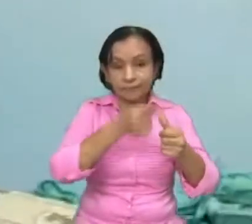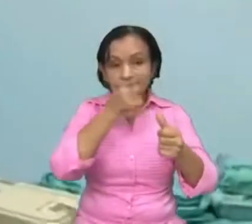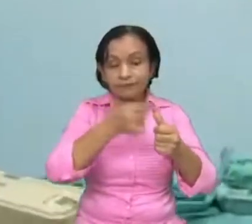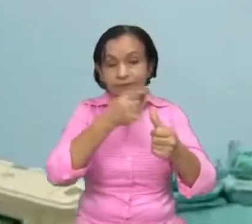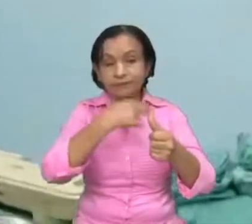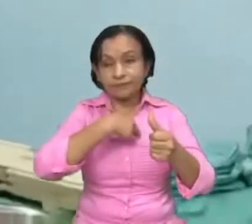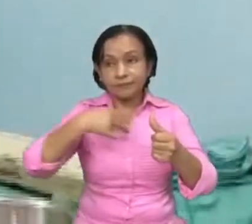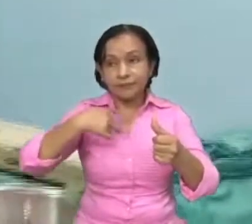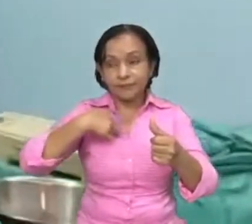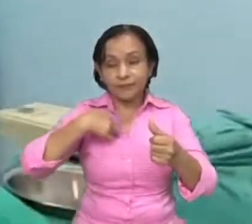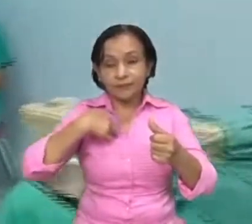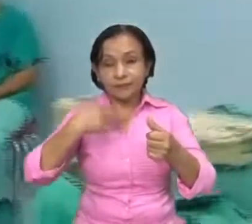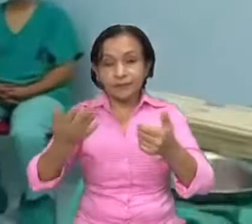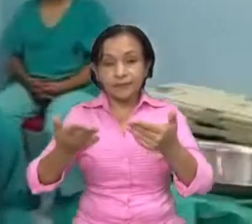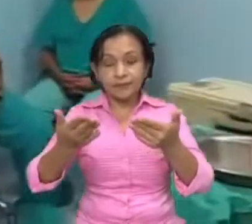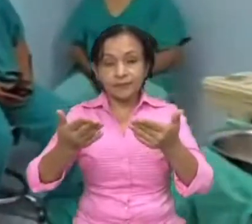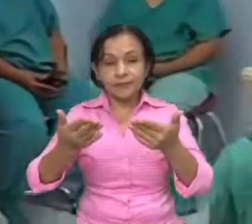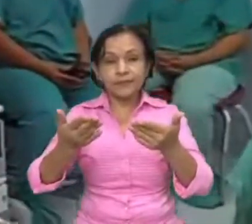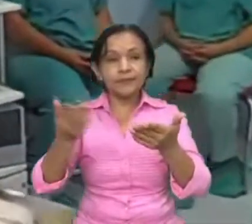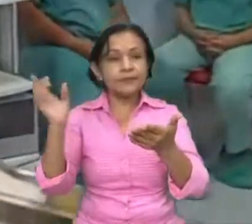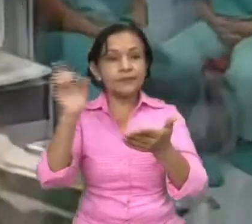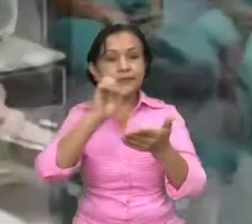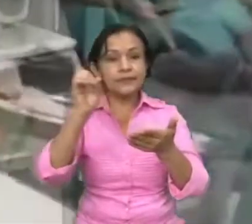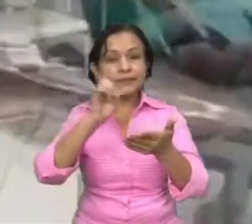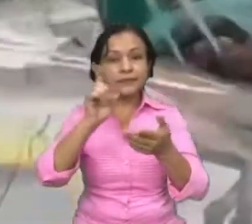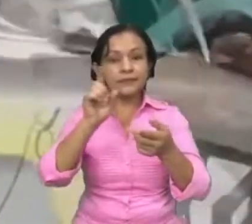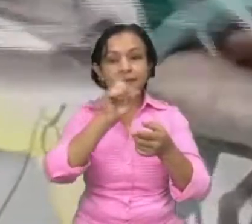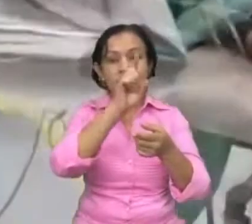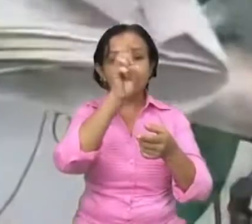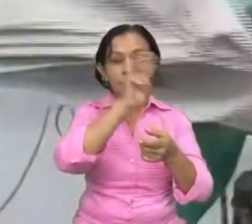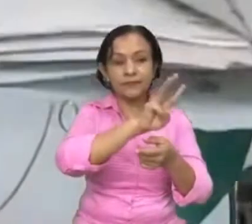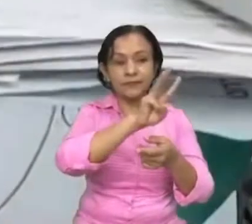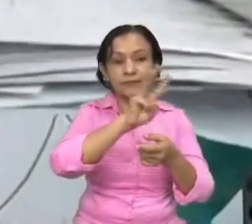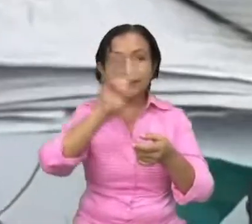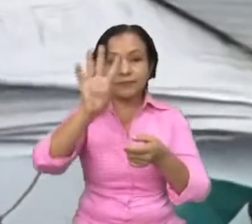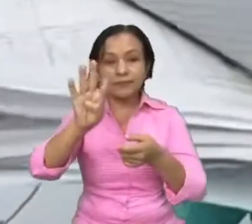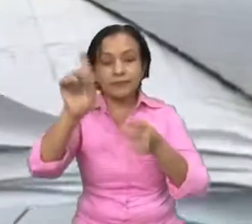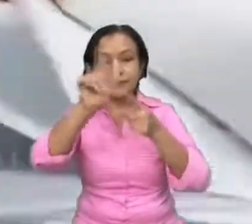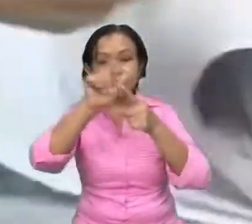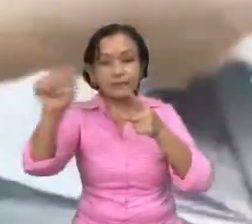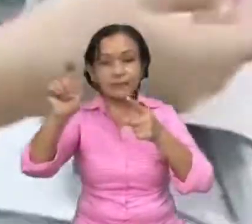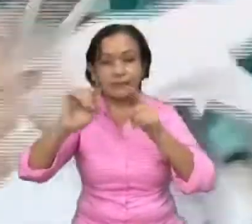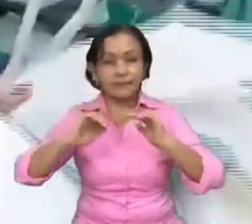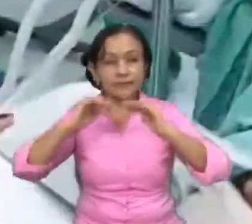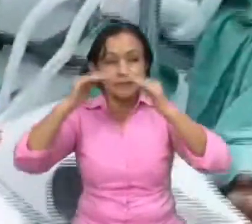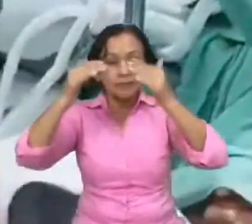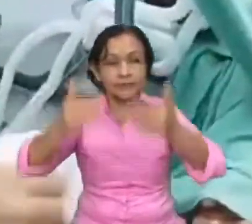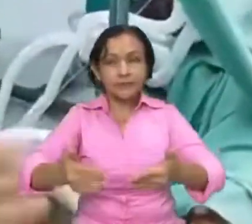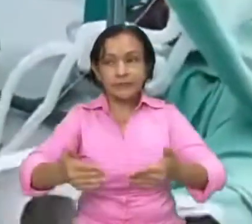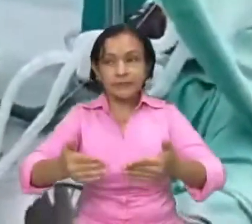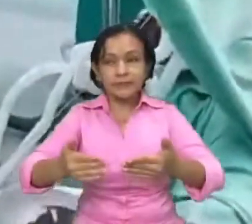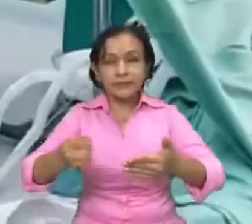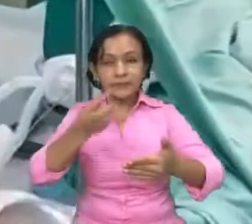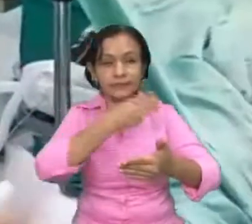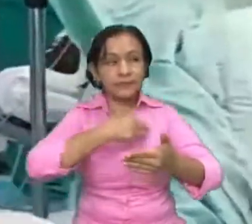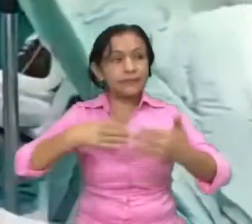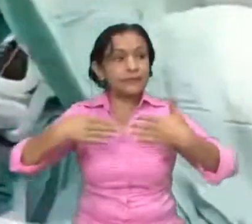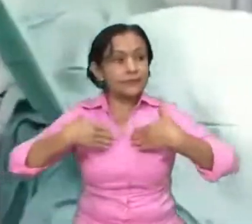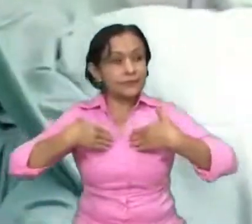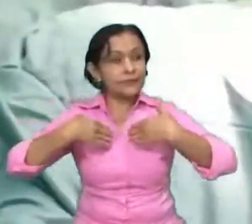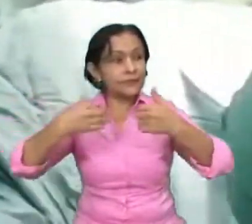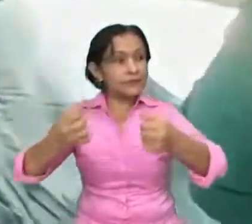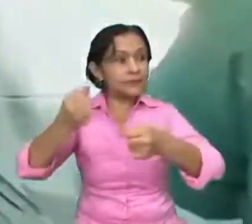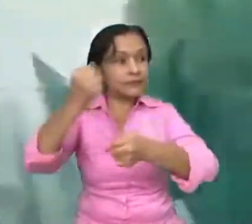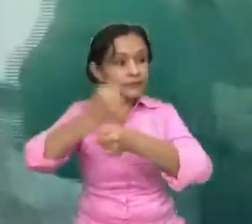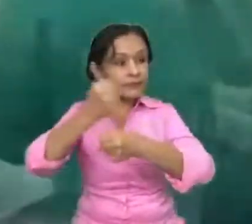diagnóstico prenatal es el estudio que se hace entre el tercer y el cuarto mes del embarazo. El Ministerio de Salud hace grandes esfuerzos